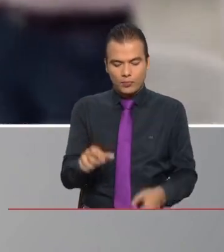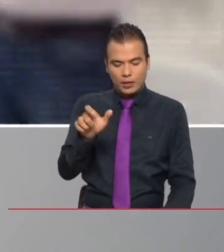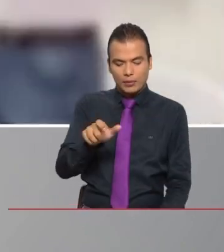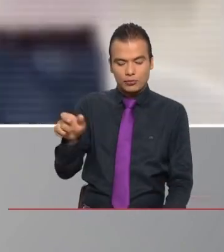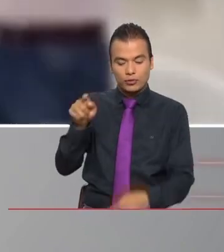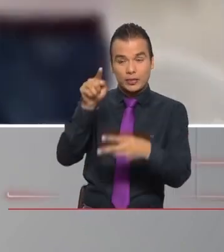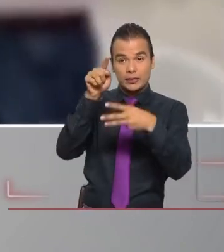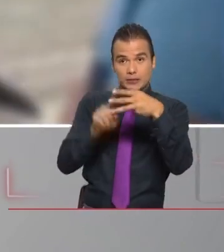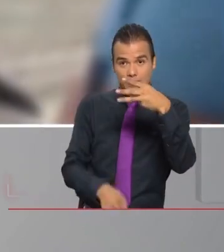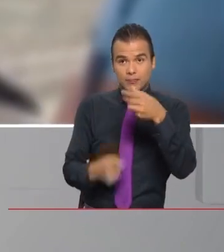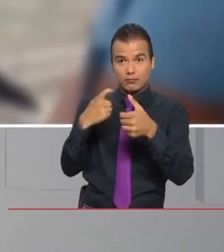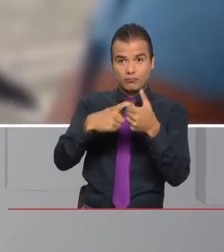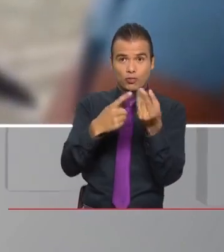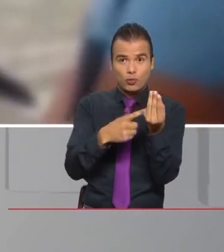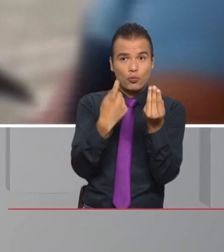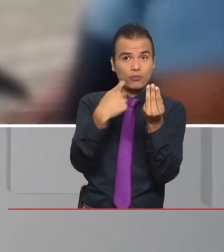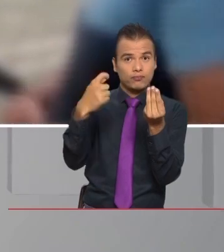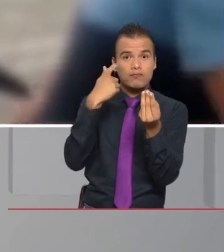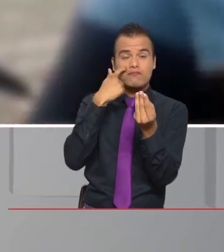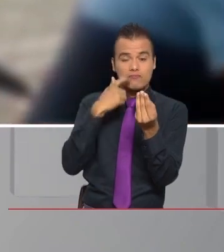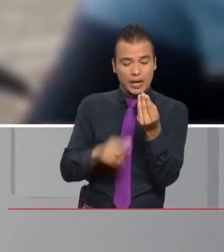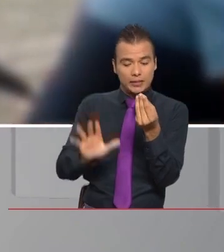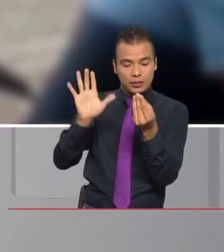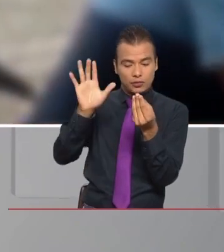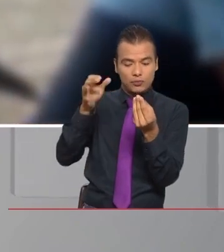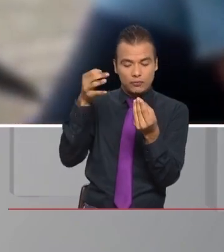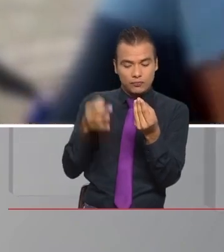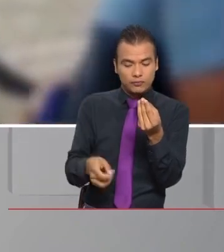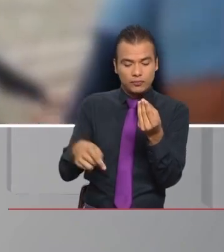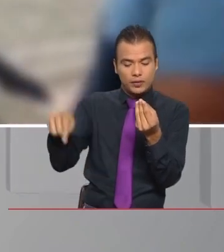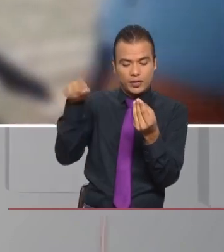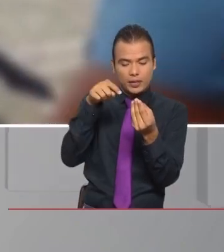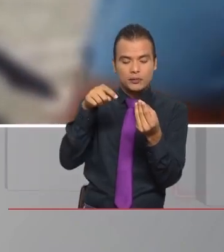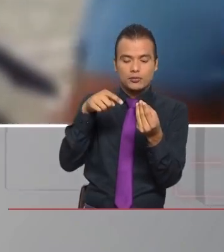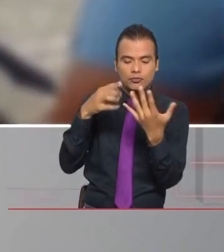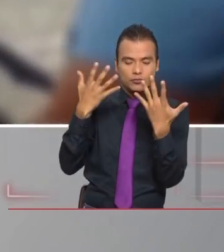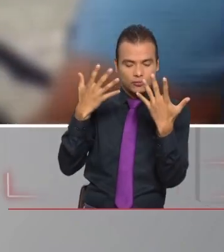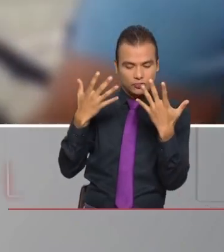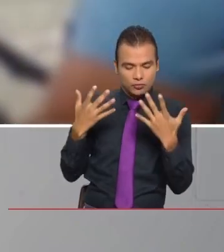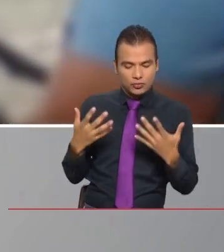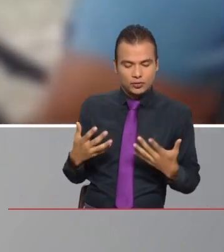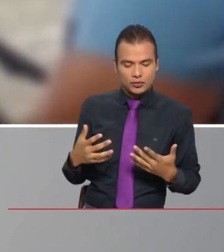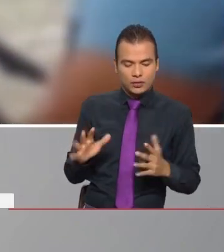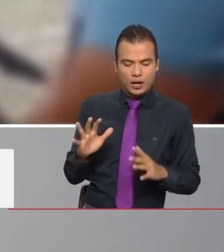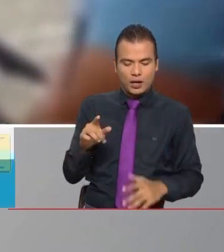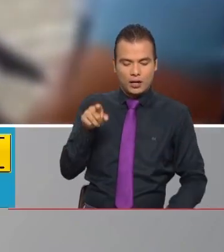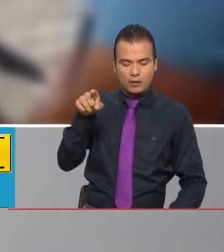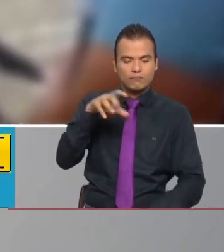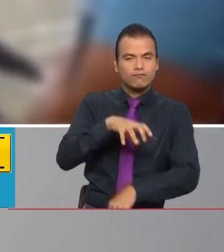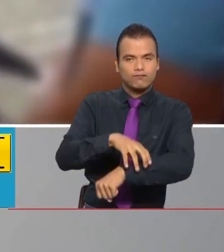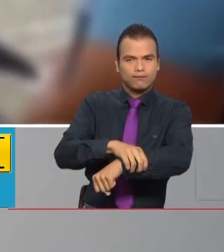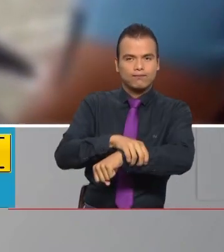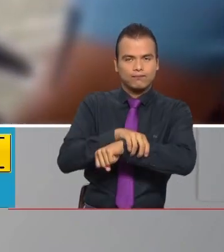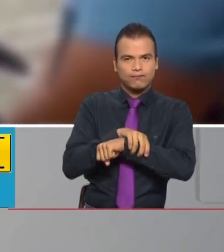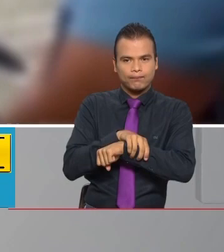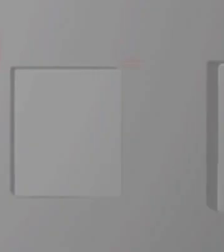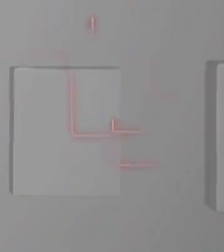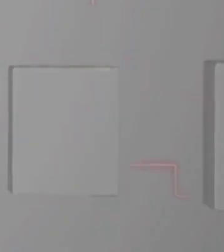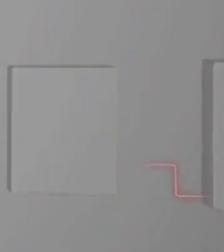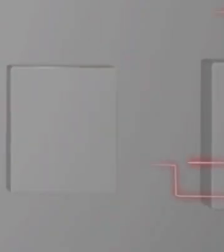capturados. Las autoridades revelaron que investigan la participación de algunos uniformados dentro de esta organización.